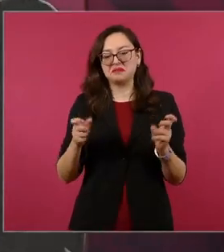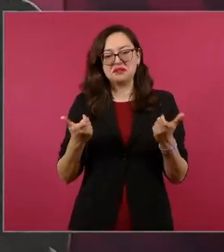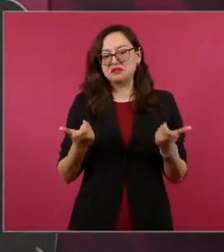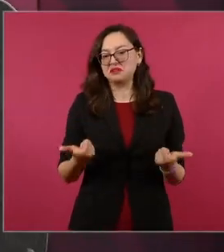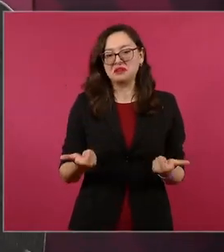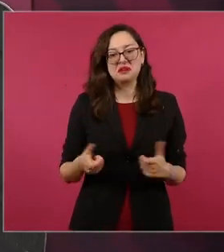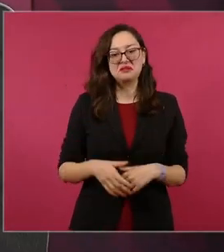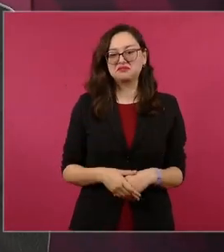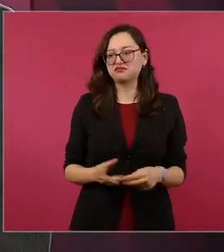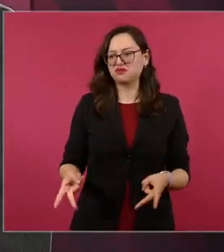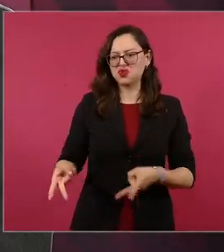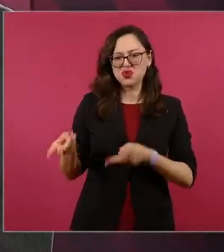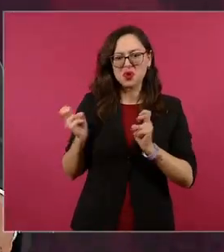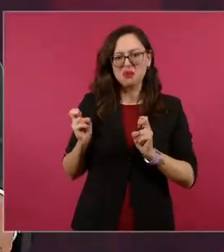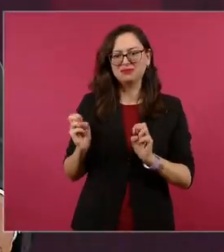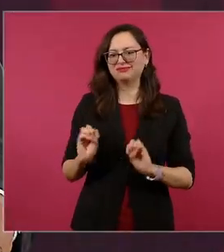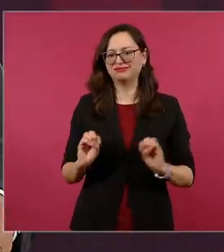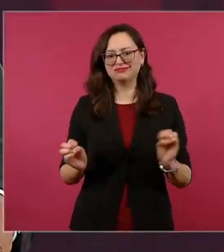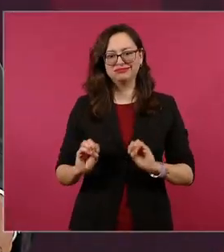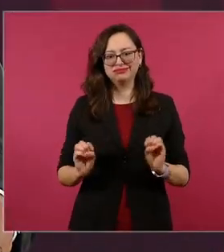avaricia, no había robo.